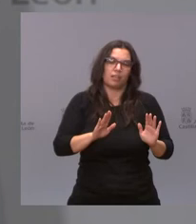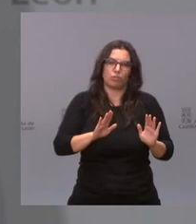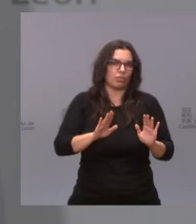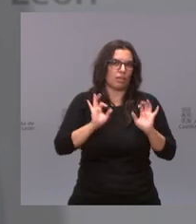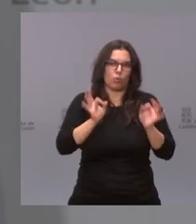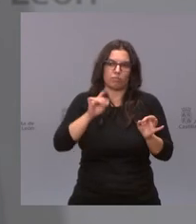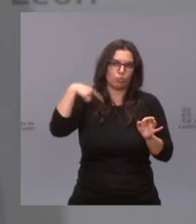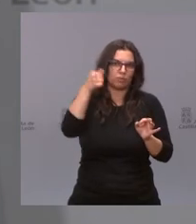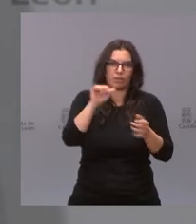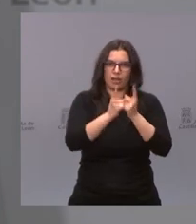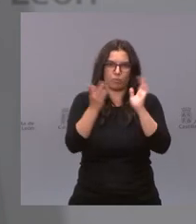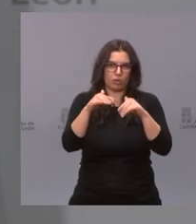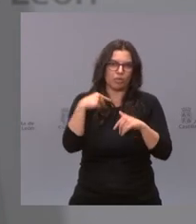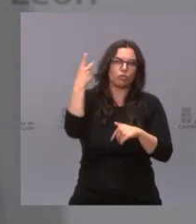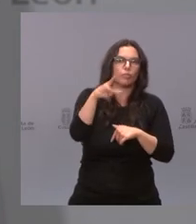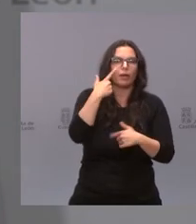sitio.